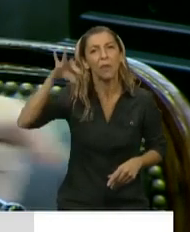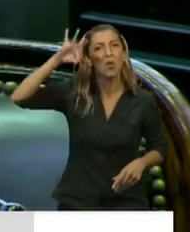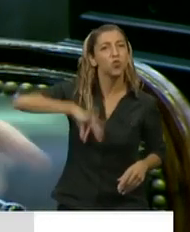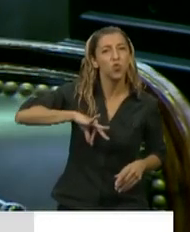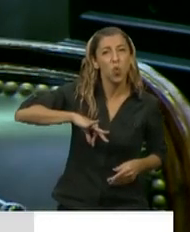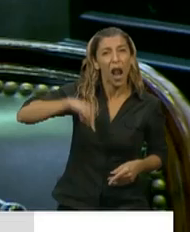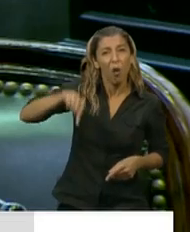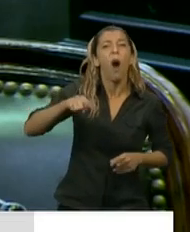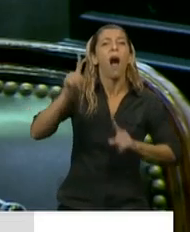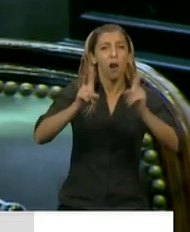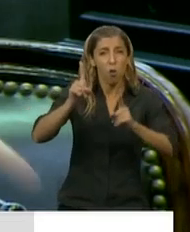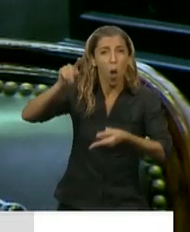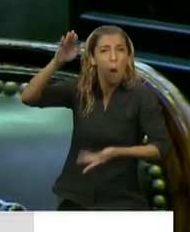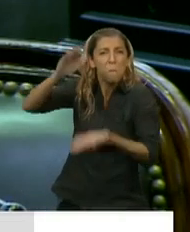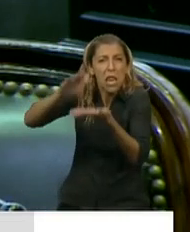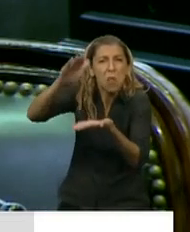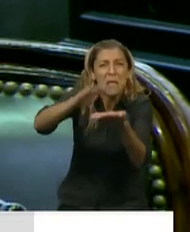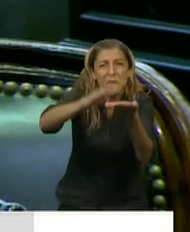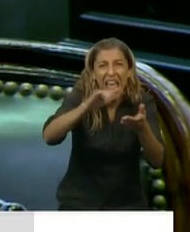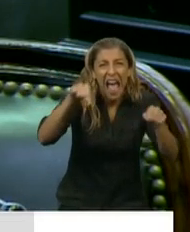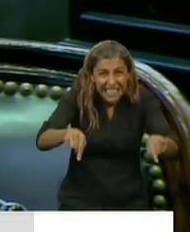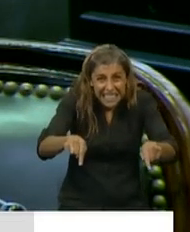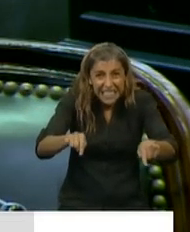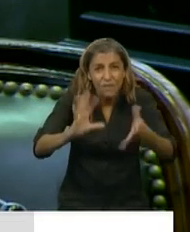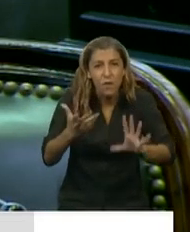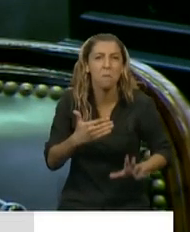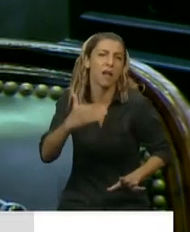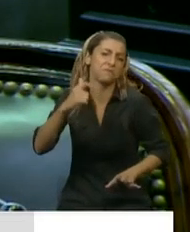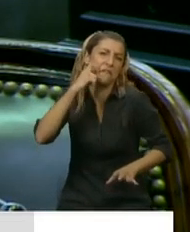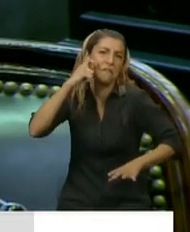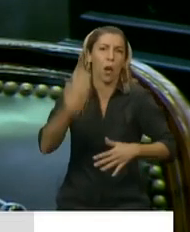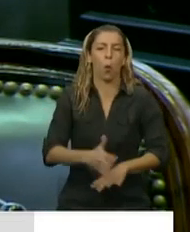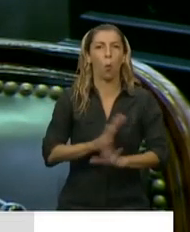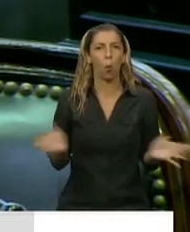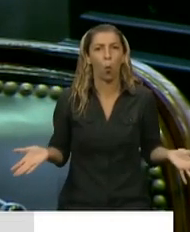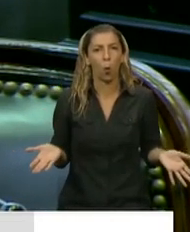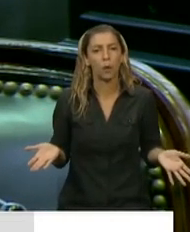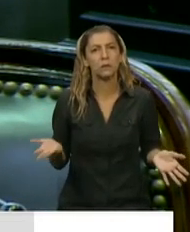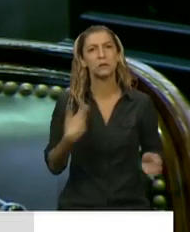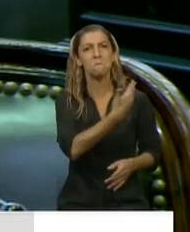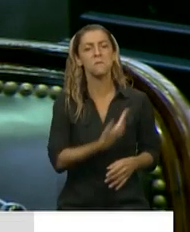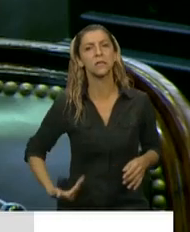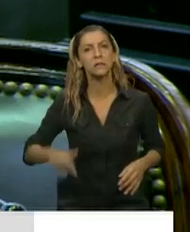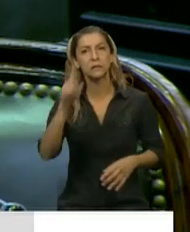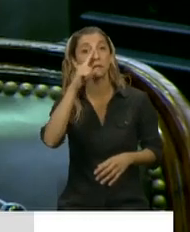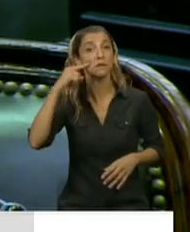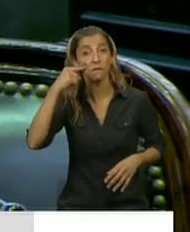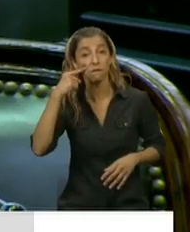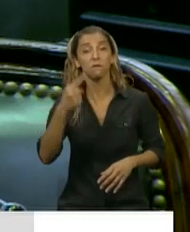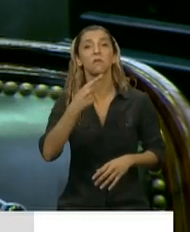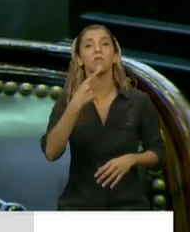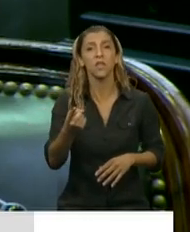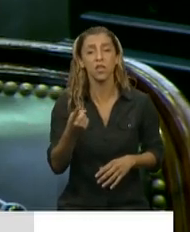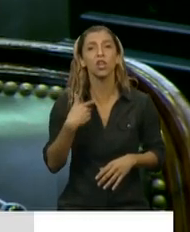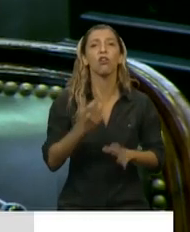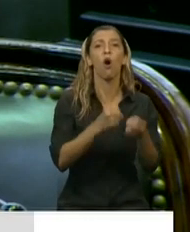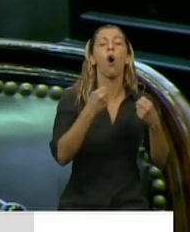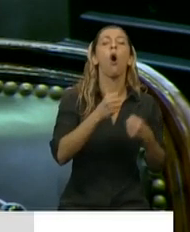de los bloques mayoritarios de poner en el temario la discusión de esos proyectos. Por ejemplo, para prohibir los